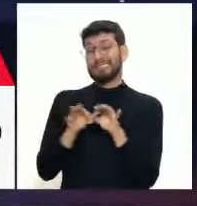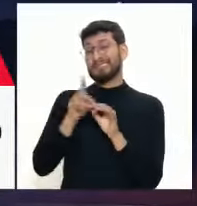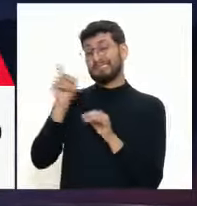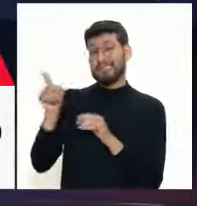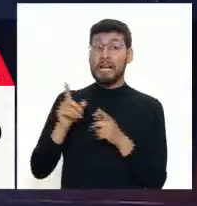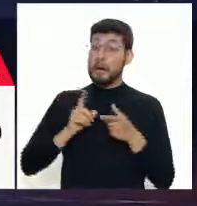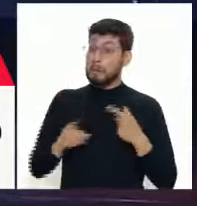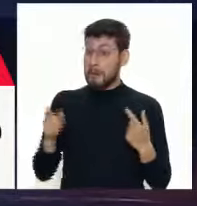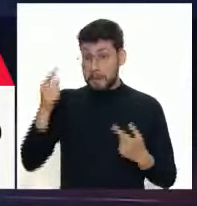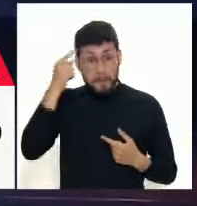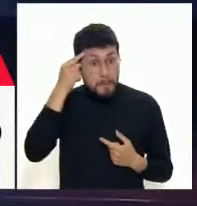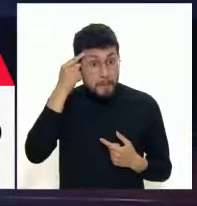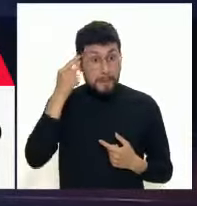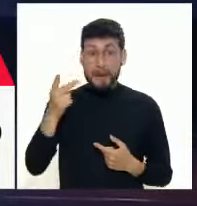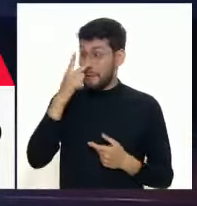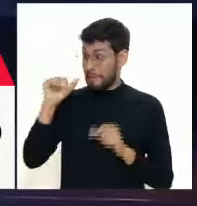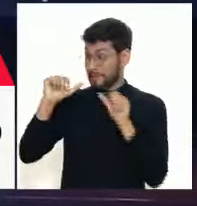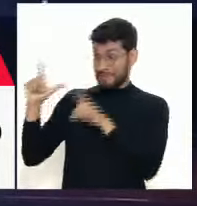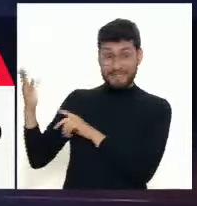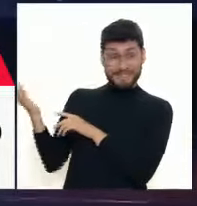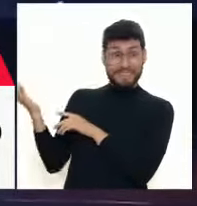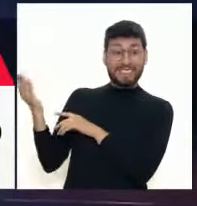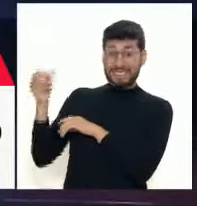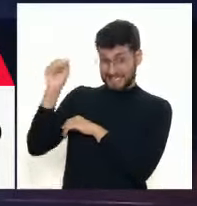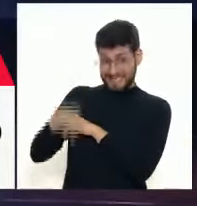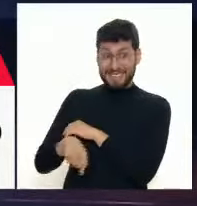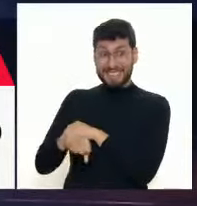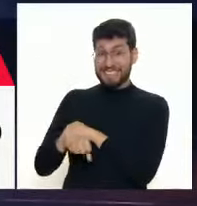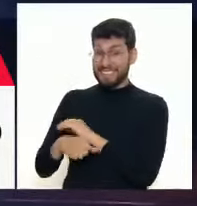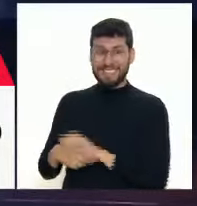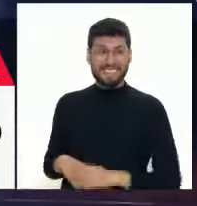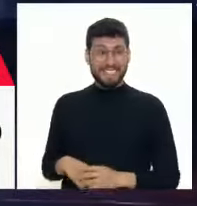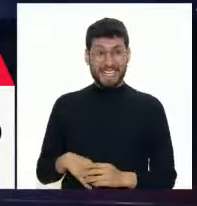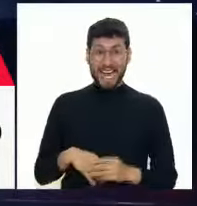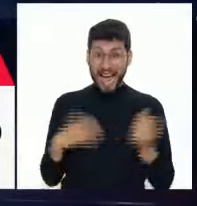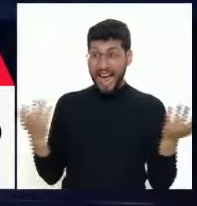él. Pero, ¿qué les parece si lo vemos en pantalla? ¿Sí?